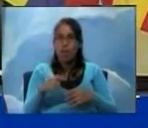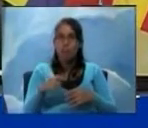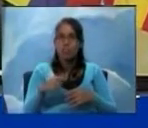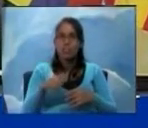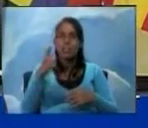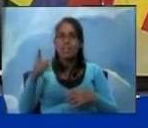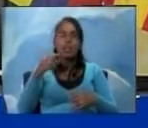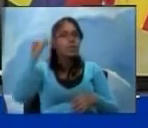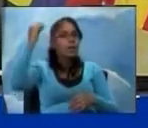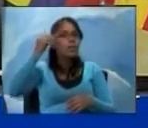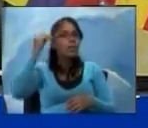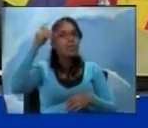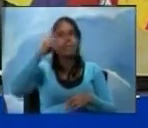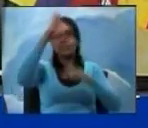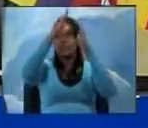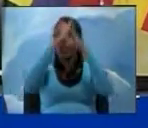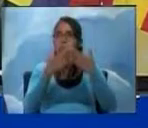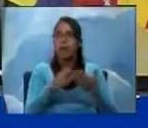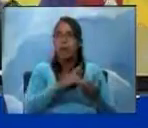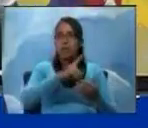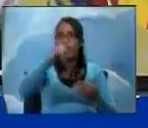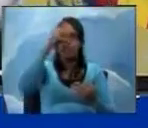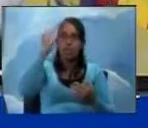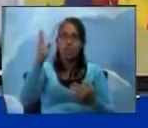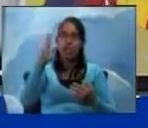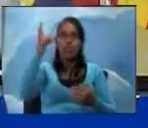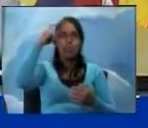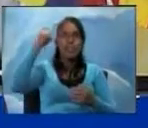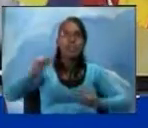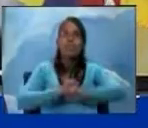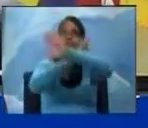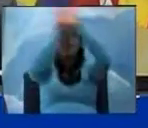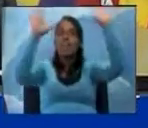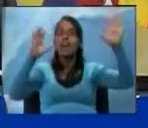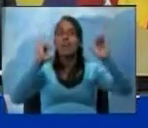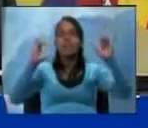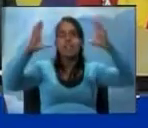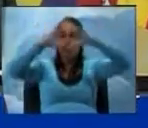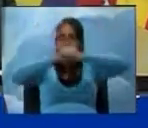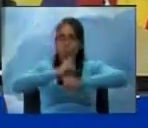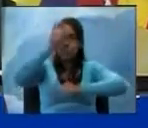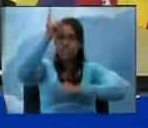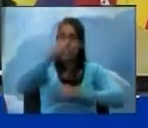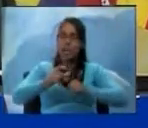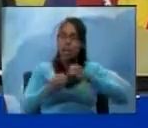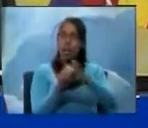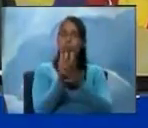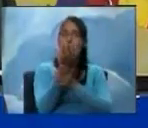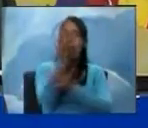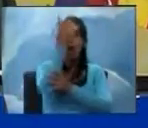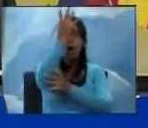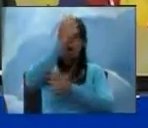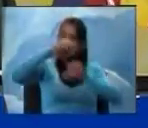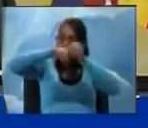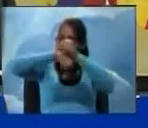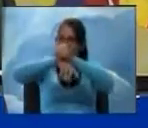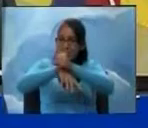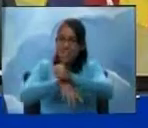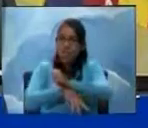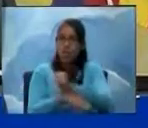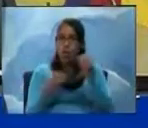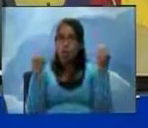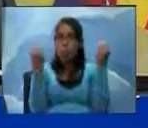que medita en la palabra de Dios de día y de noche. Será como un árbol plantado junto